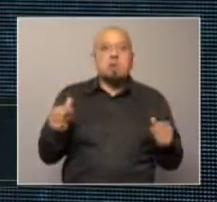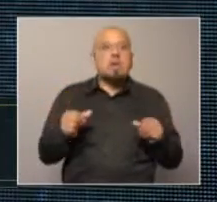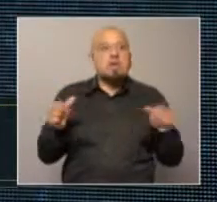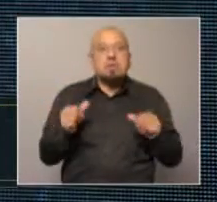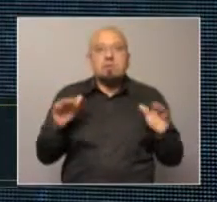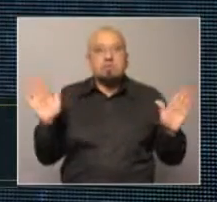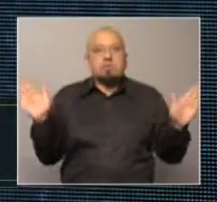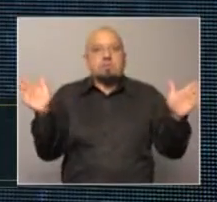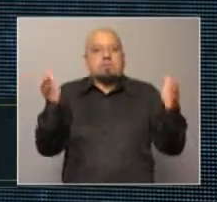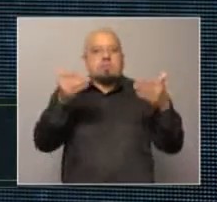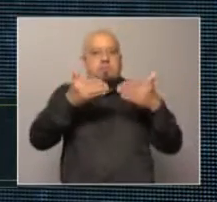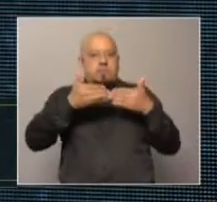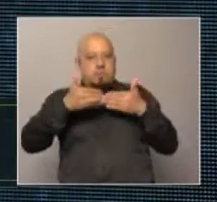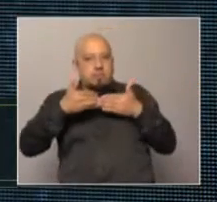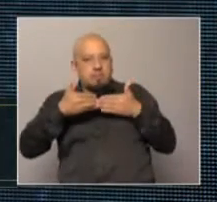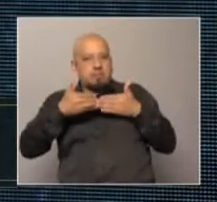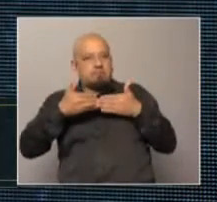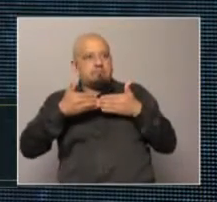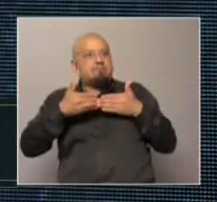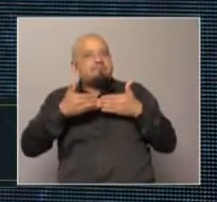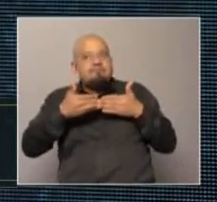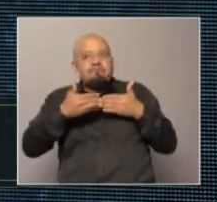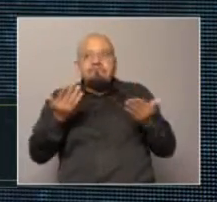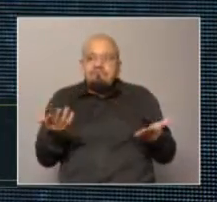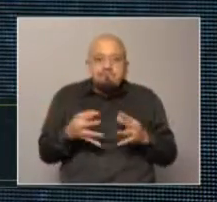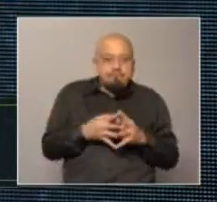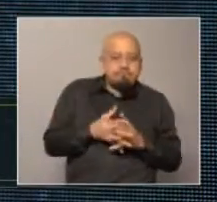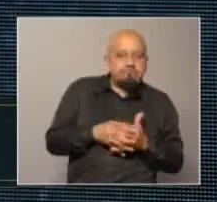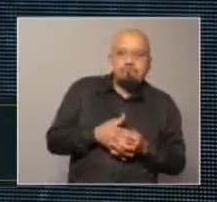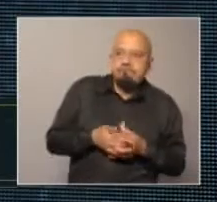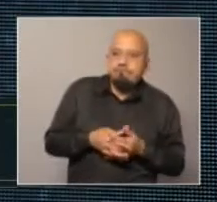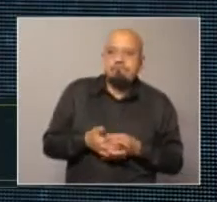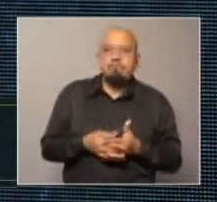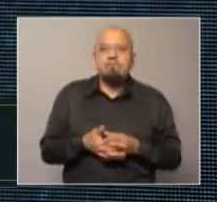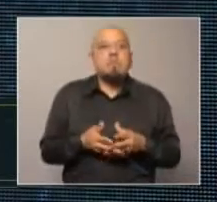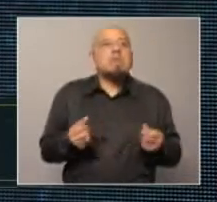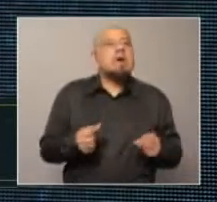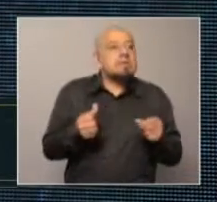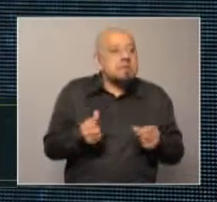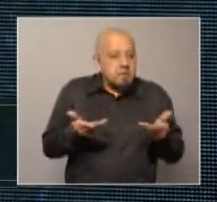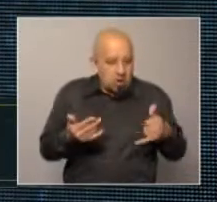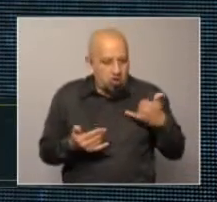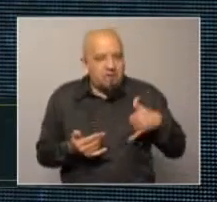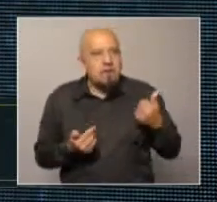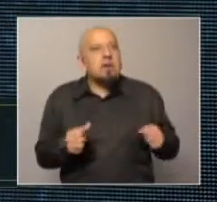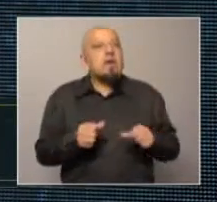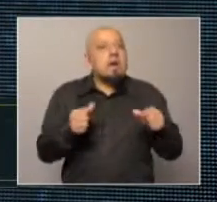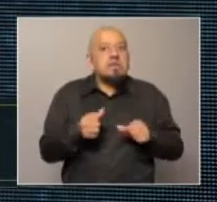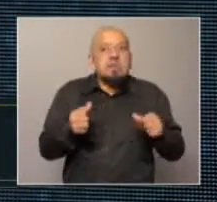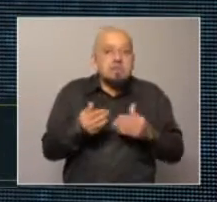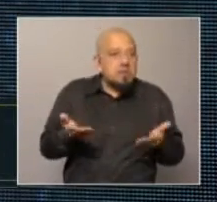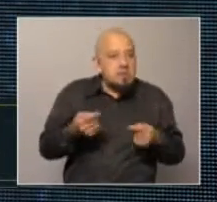ese impacto de encerrarlo en un espacio muy diminuto. Muy precario. Muy